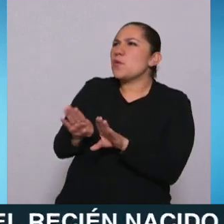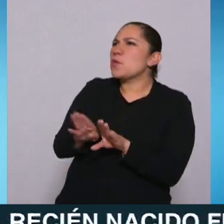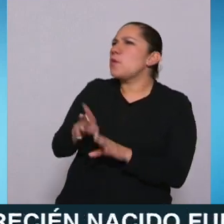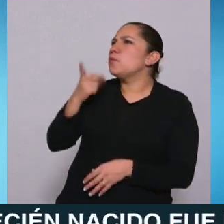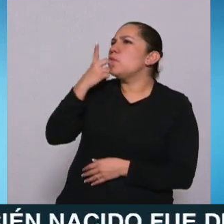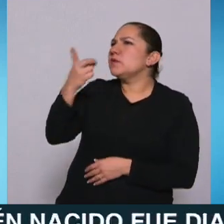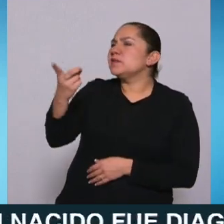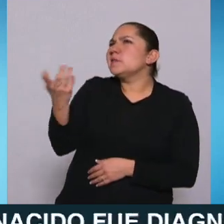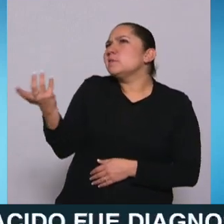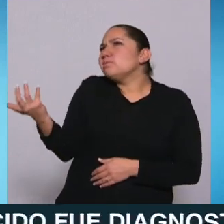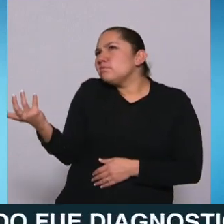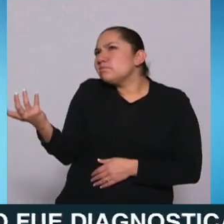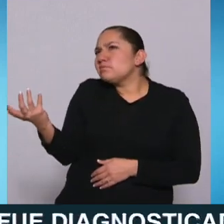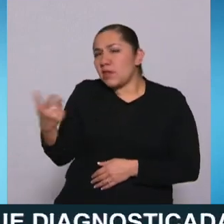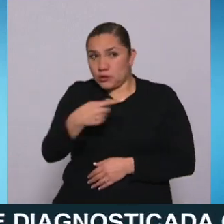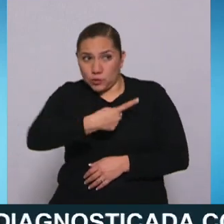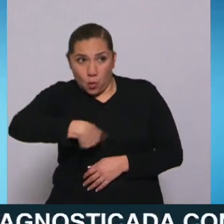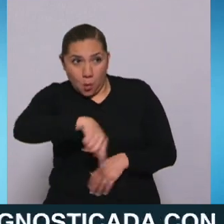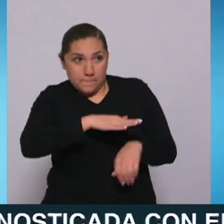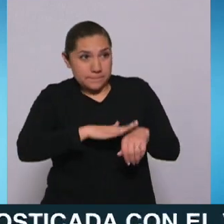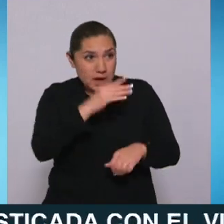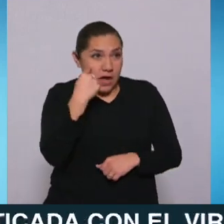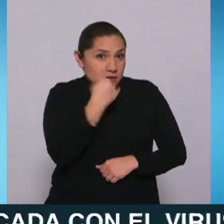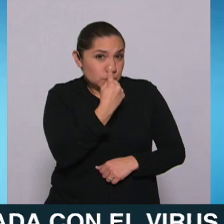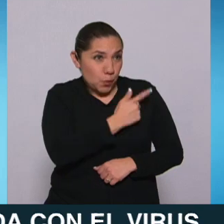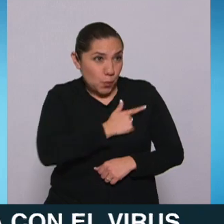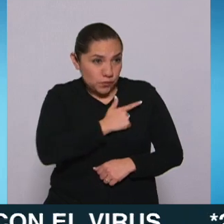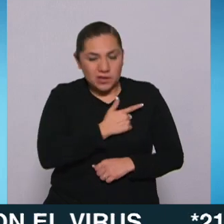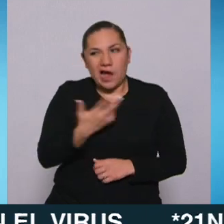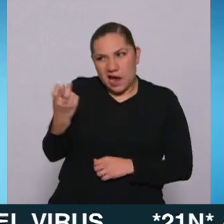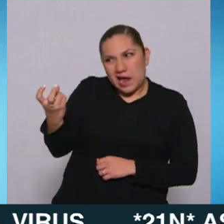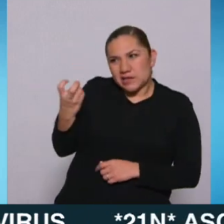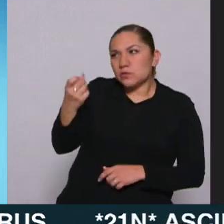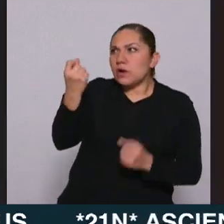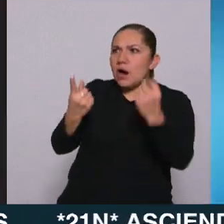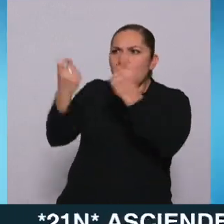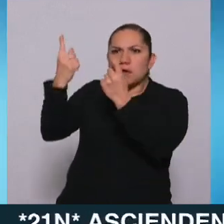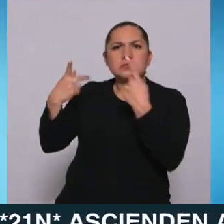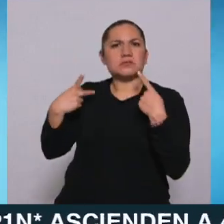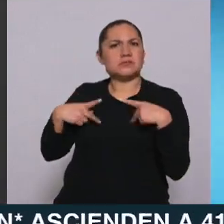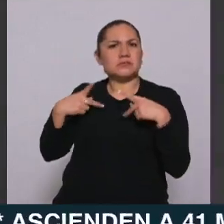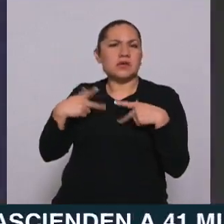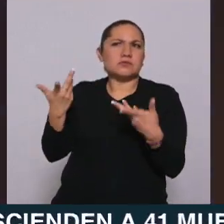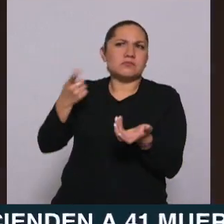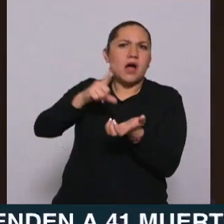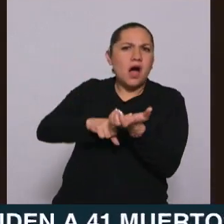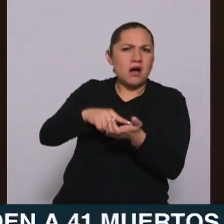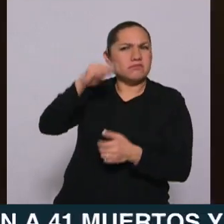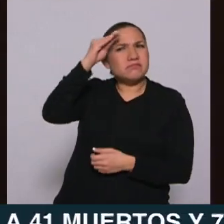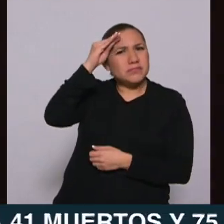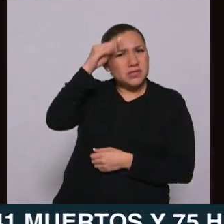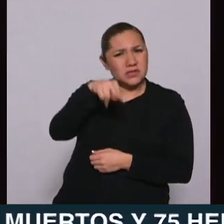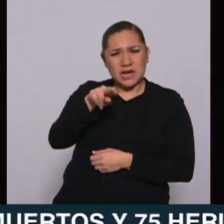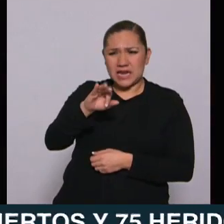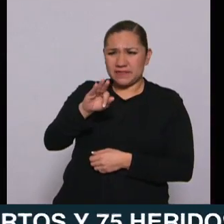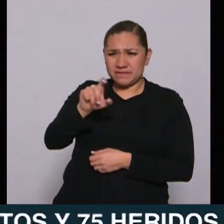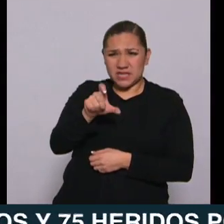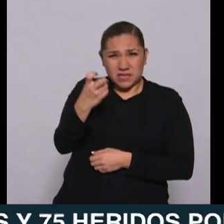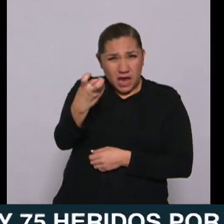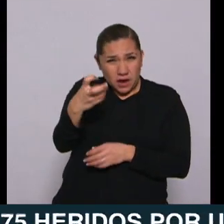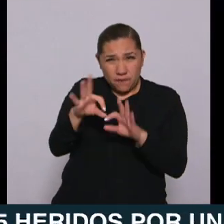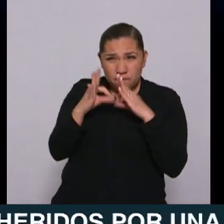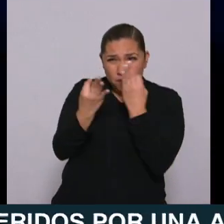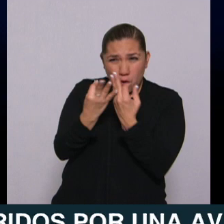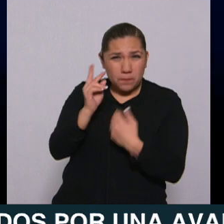estudios. Se habla de que pues no les encanta esta nueva manera que tenemos las personas de ver el cine. 24 nominaciones para Netflix, es